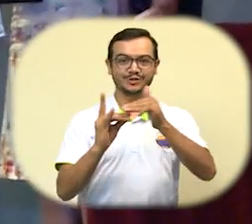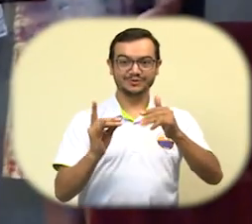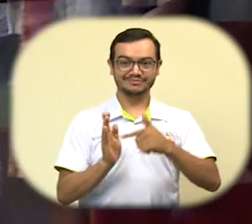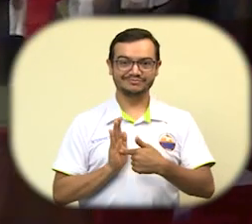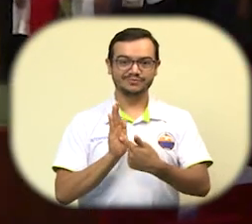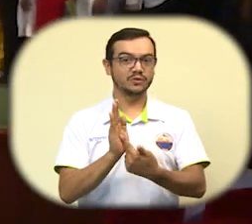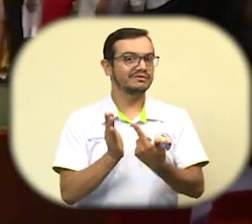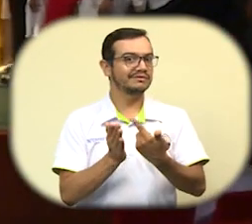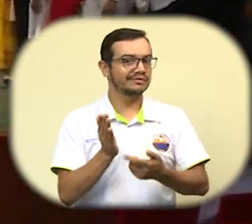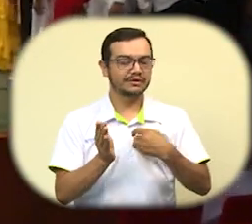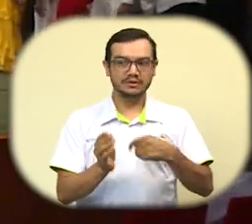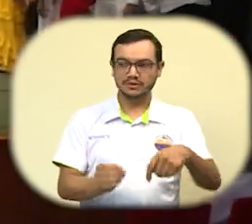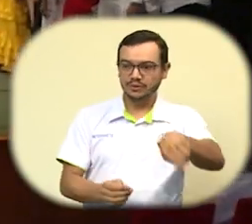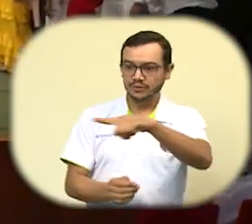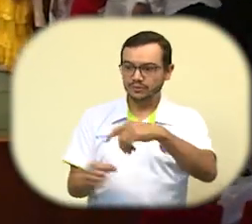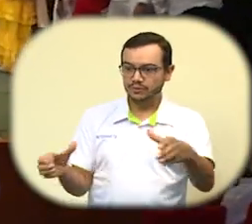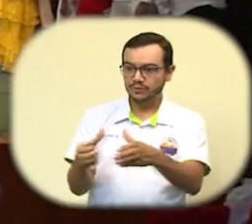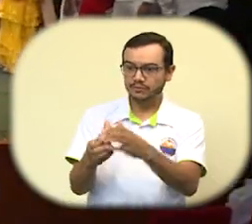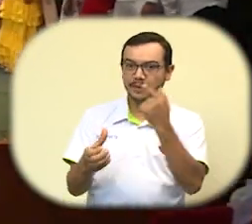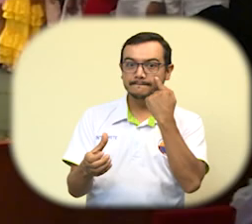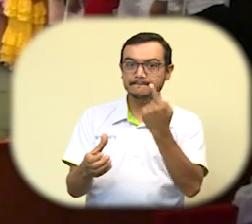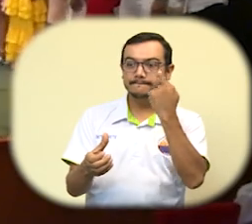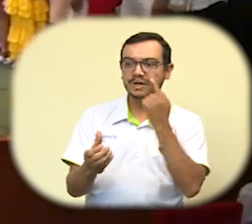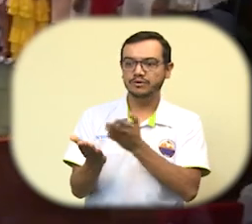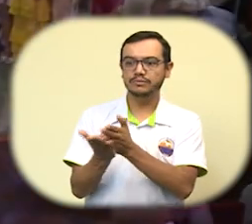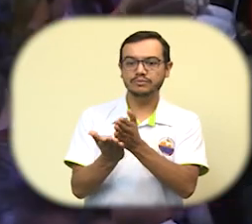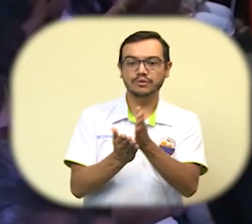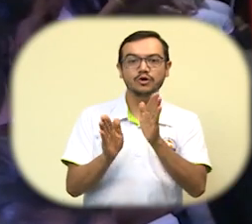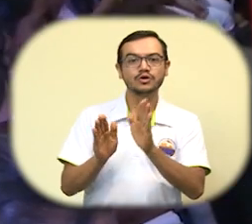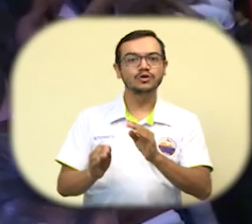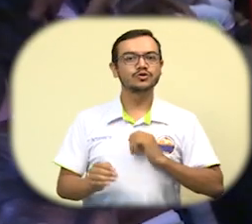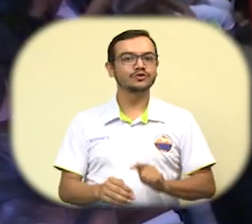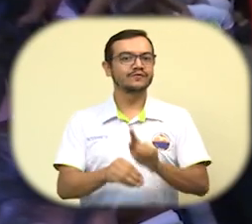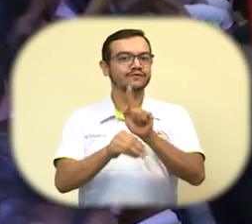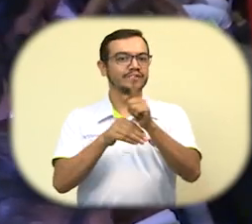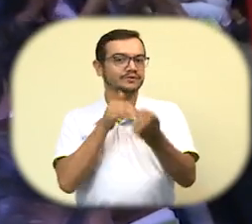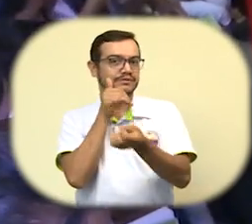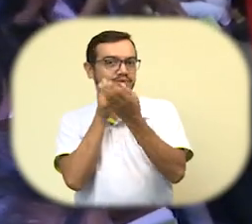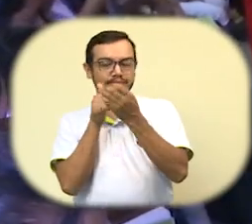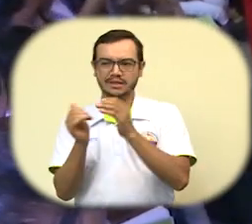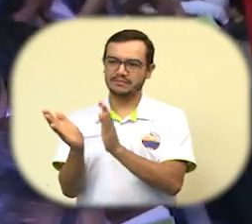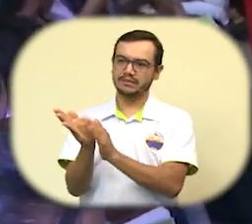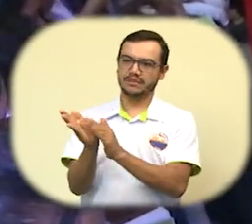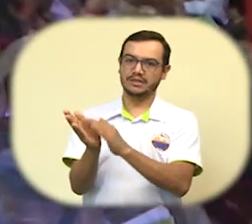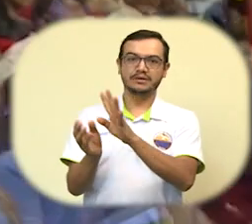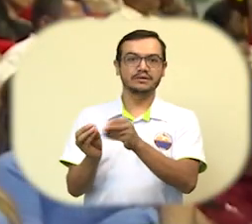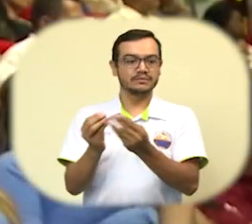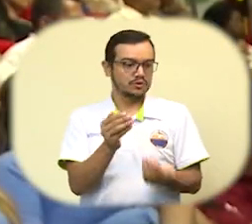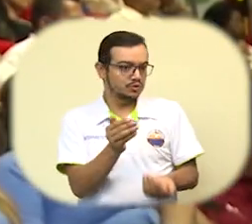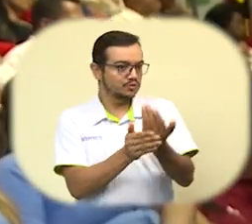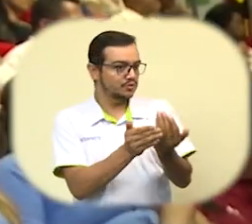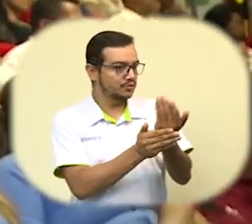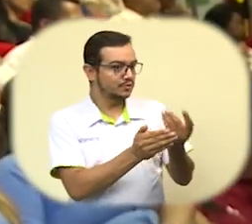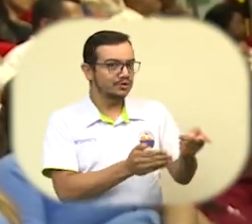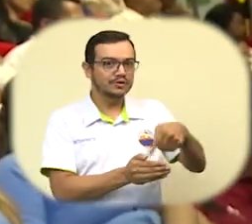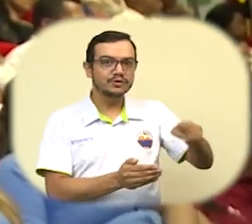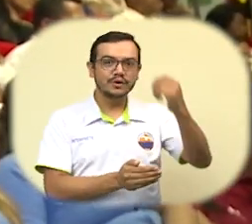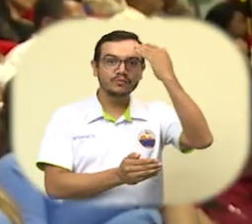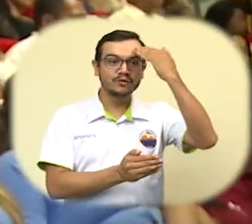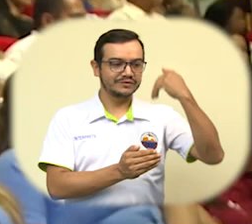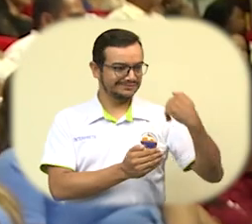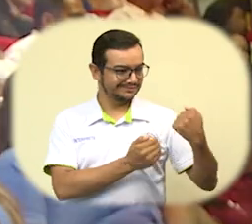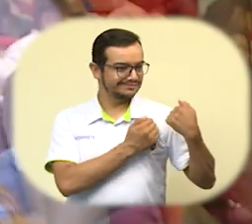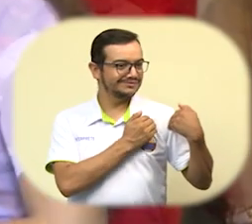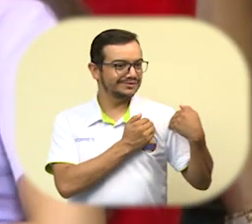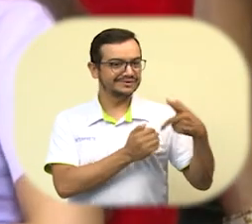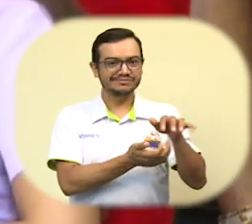Estudios Superiores reconoce la labor de los profesores precursores de la Facultad de Educación y los nuevos docentes que asumieron con